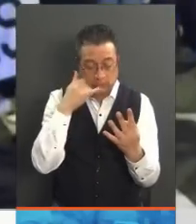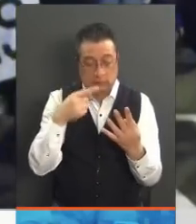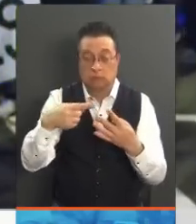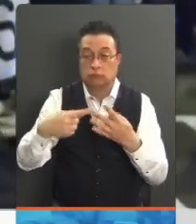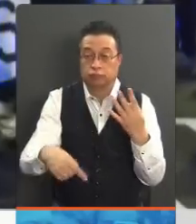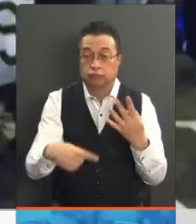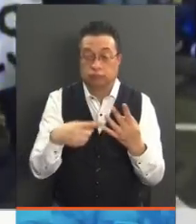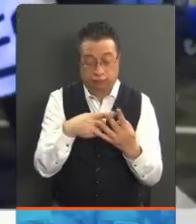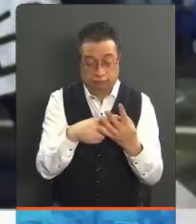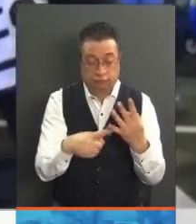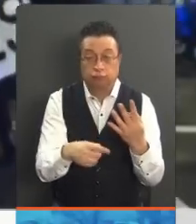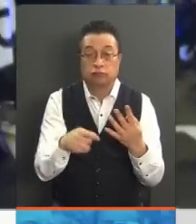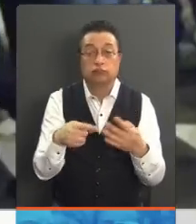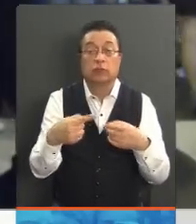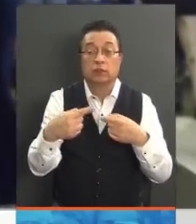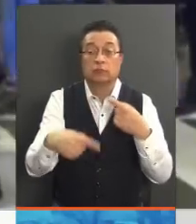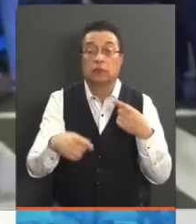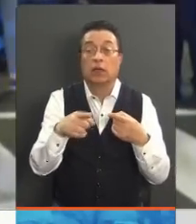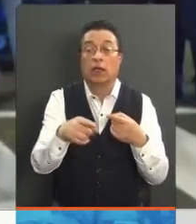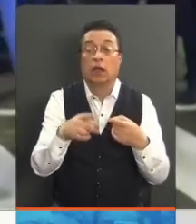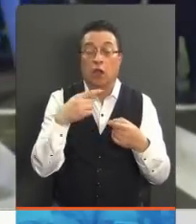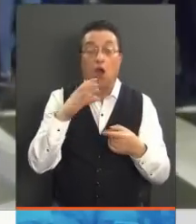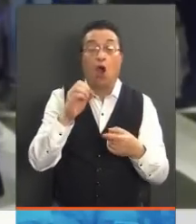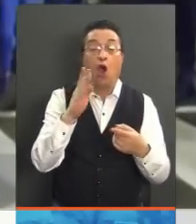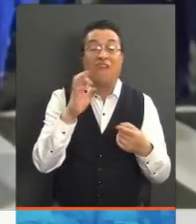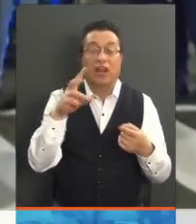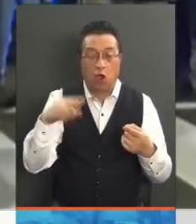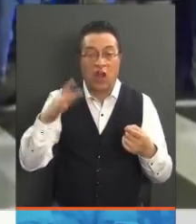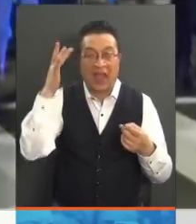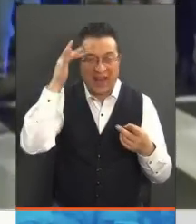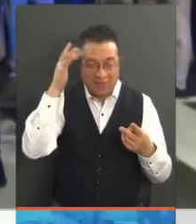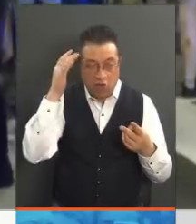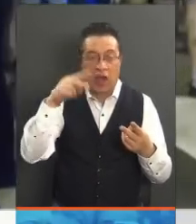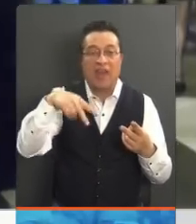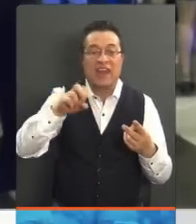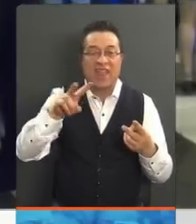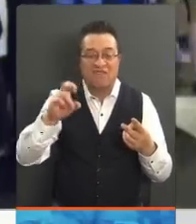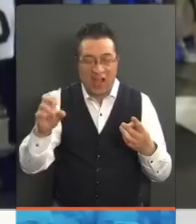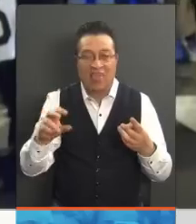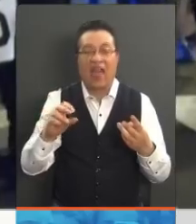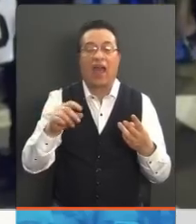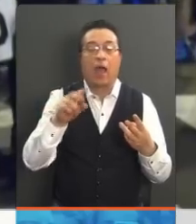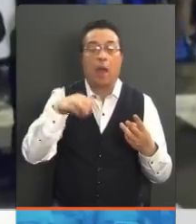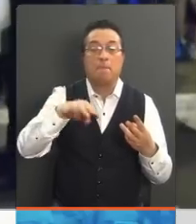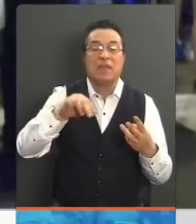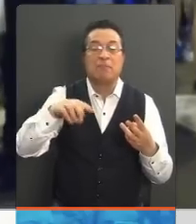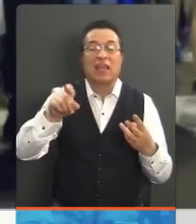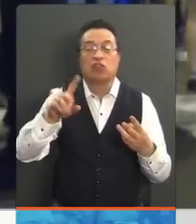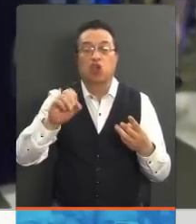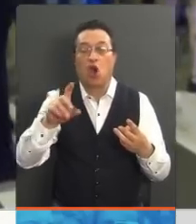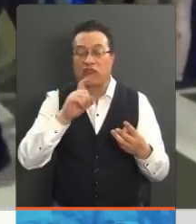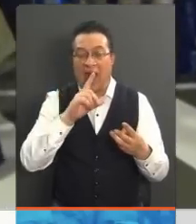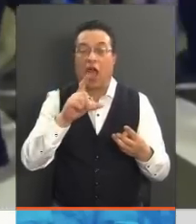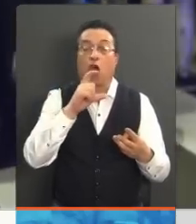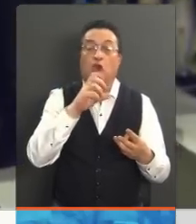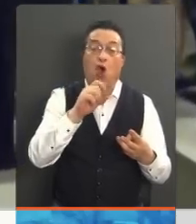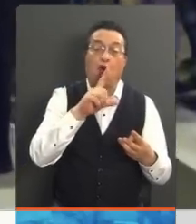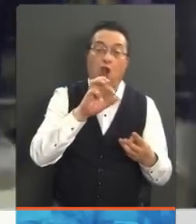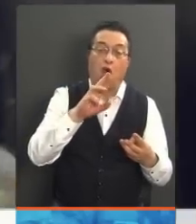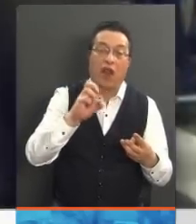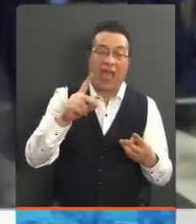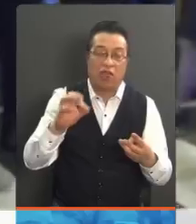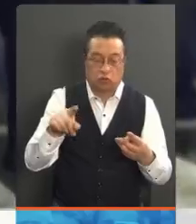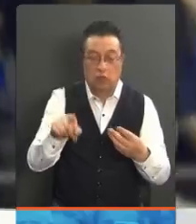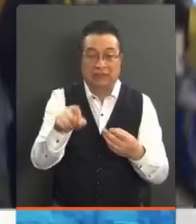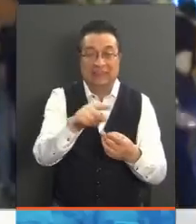le comparto a mis compañeros. Por ejemplo, Oregon, California, Nevada, Alaska, Minnesota, Colorado. Son algunos, por ejemplo, de estos